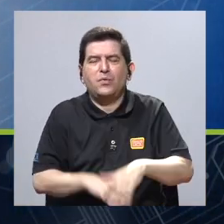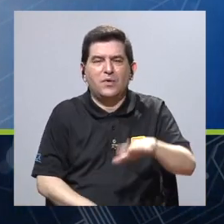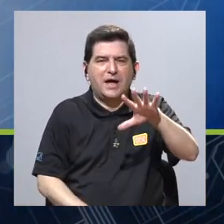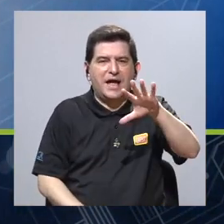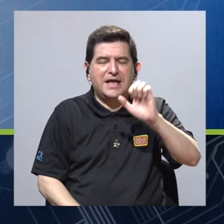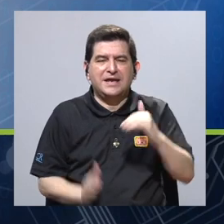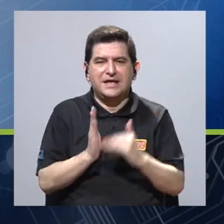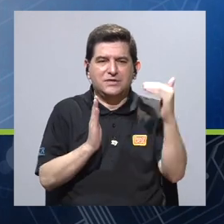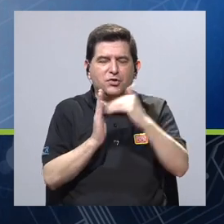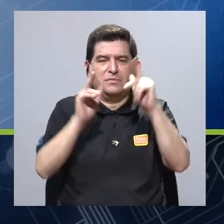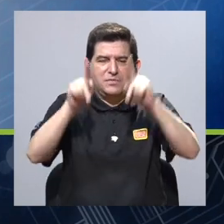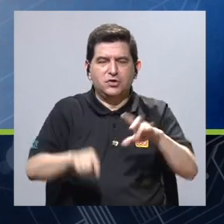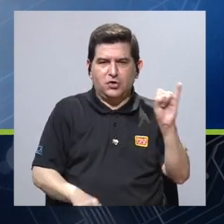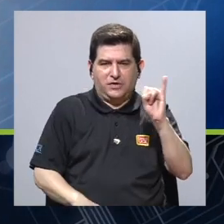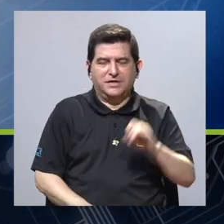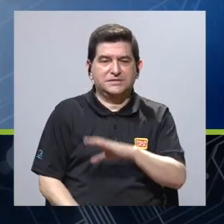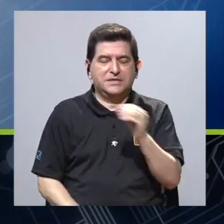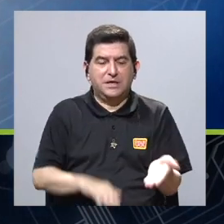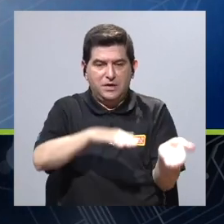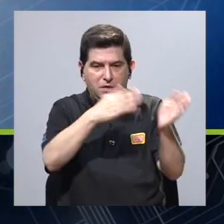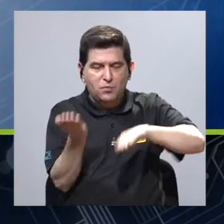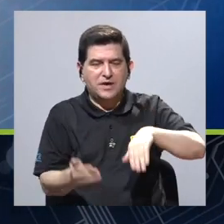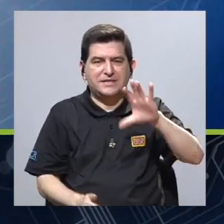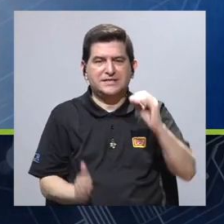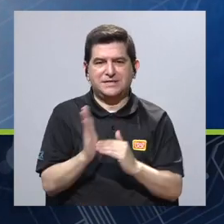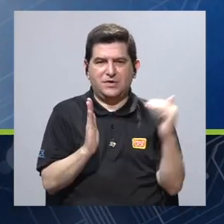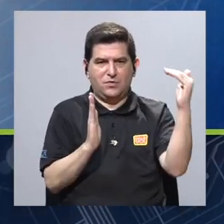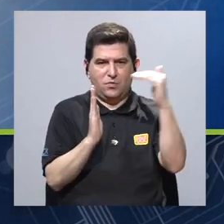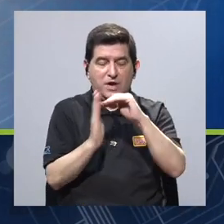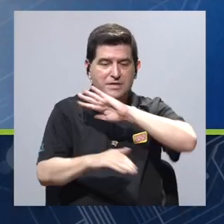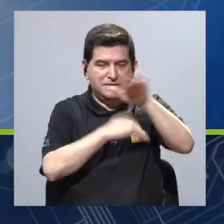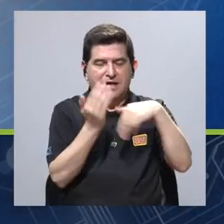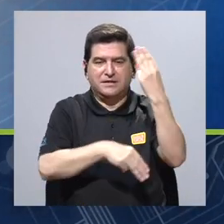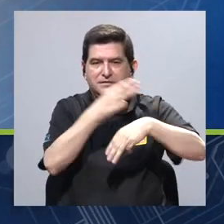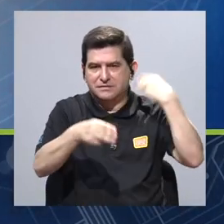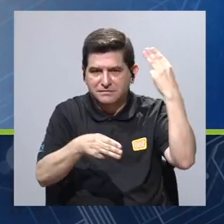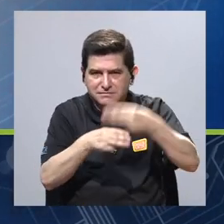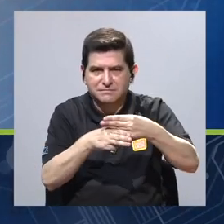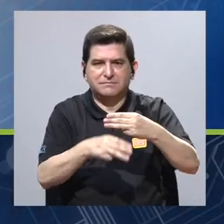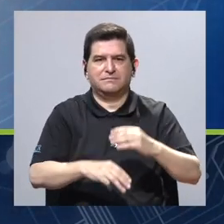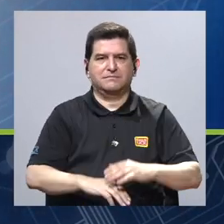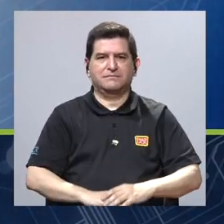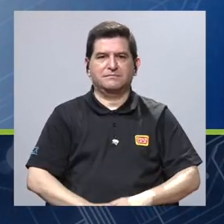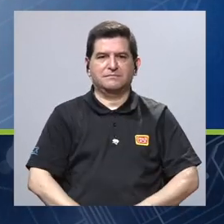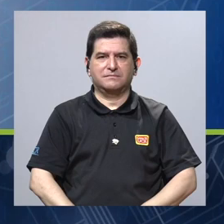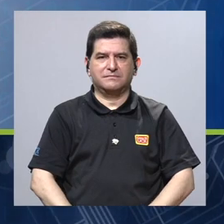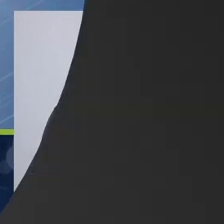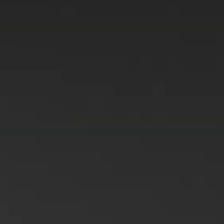a más de 500 millones de personas y mató a 50 millones en todo el mundo.